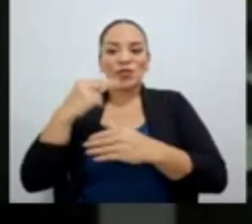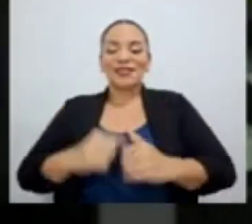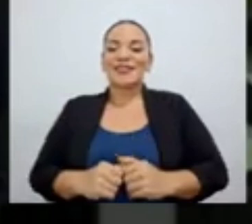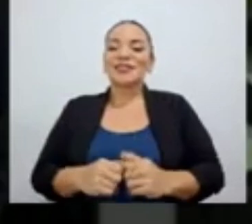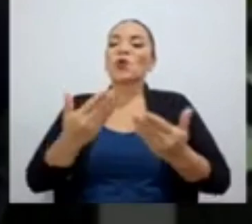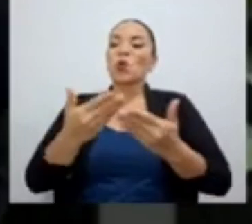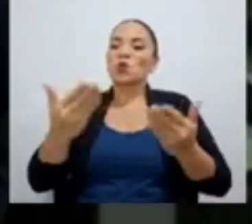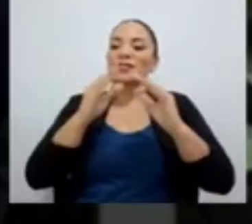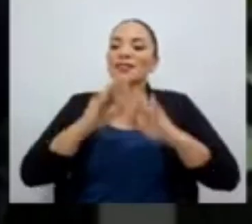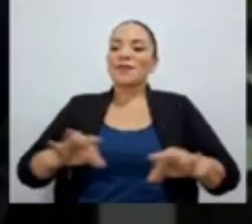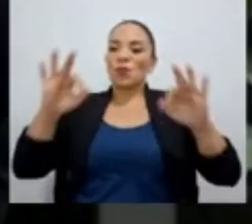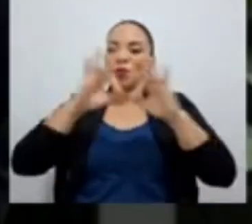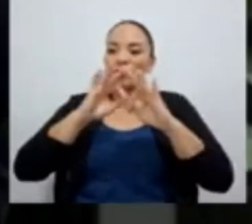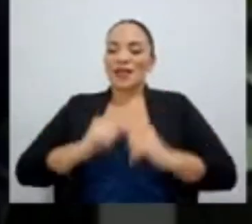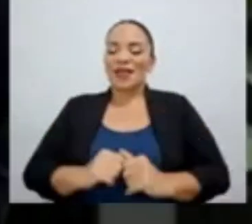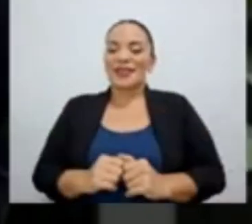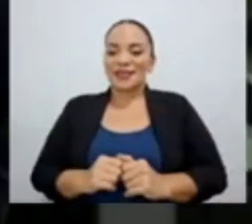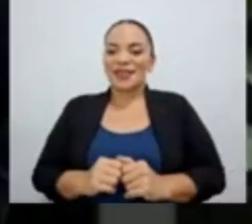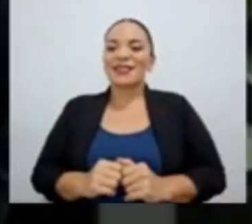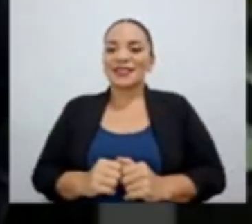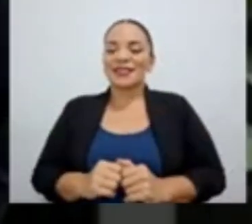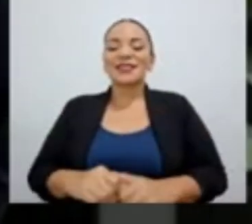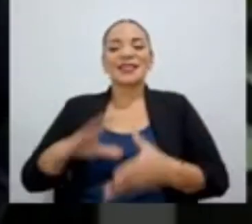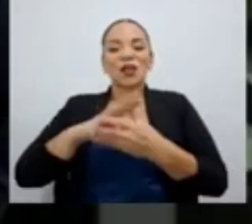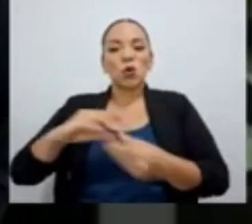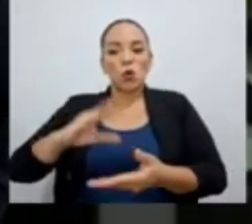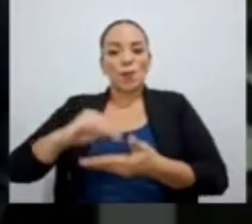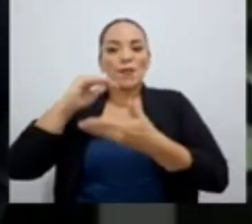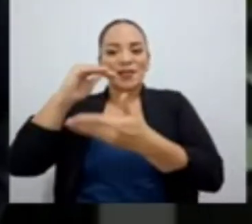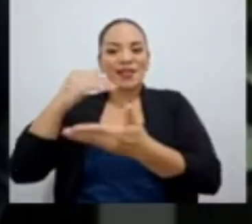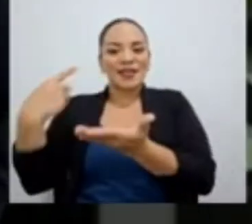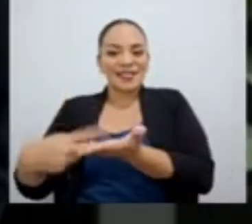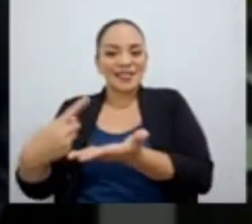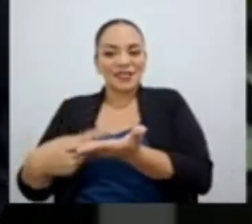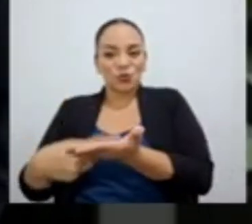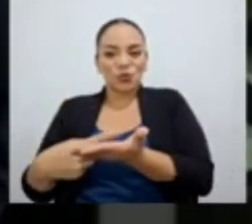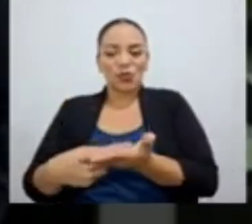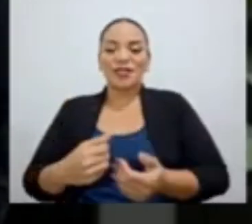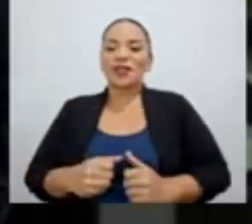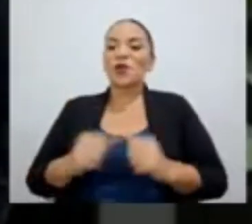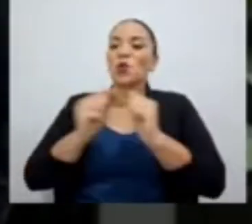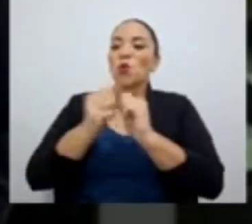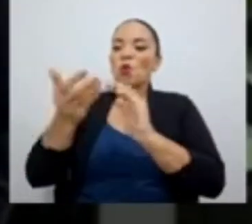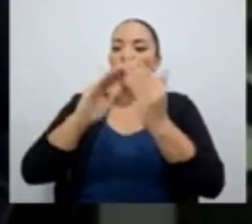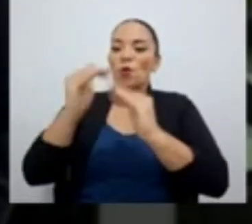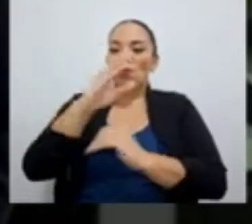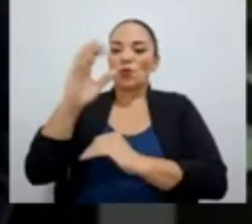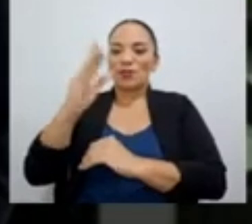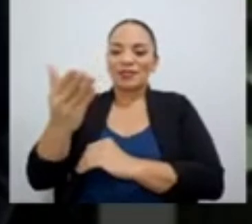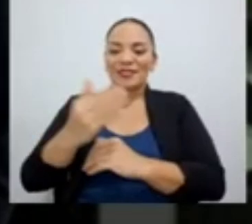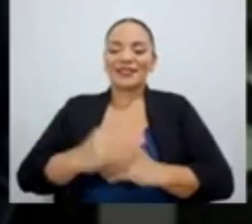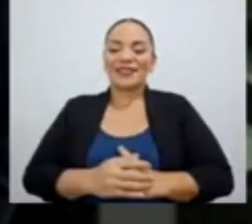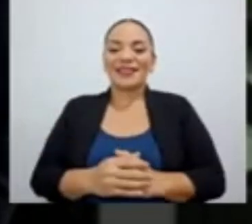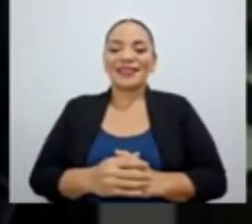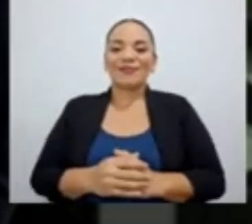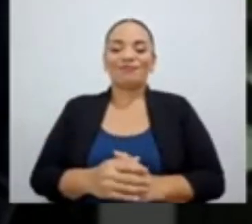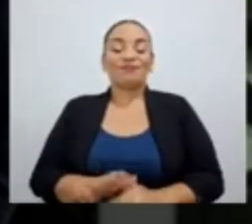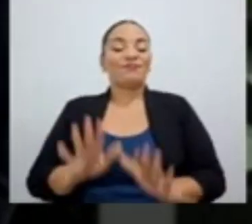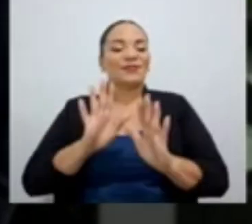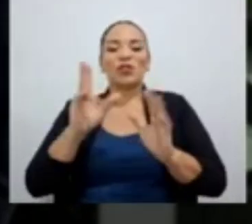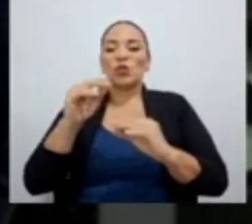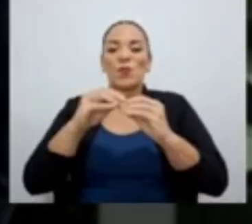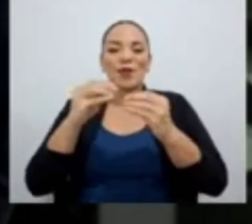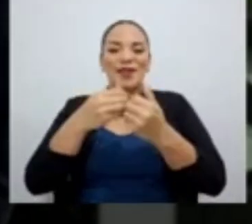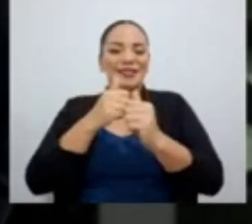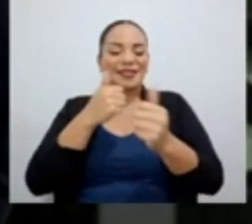cosas importantes que comentar y discutir con el pueblo de Costa Rica. Sin más atraso,